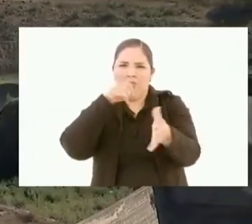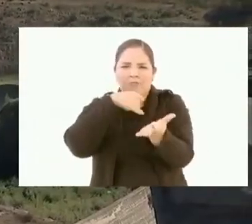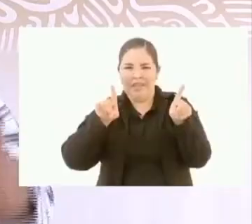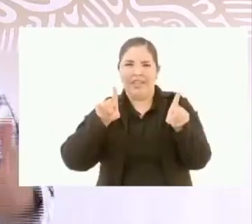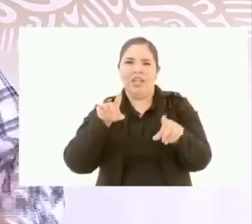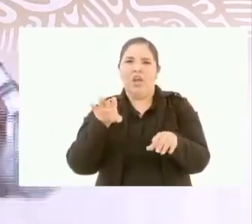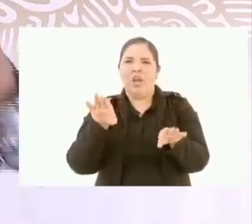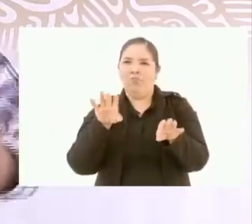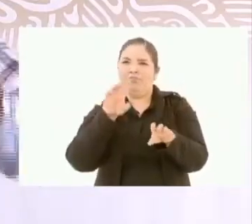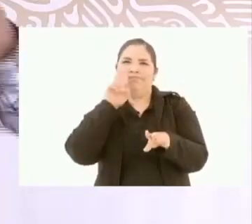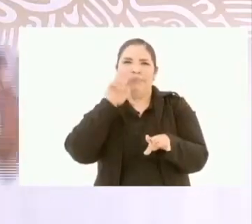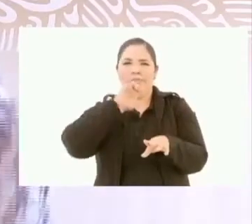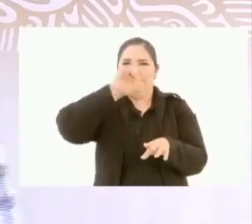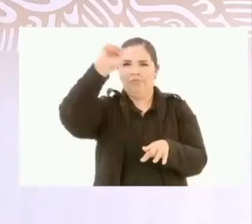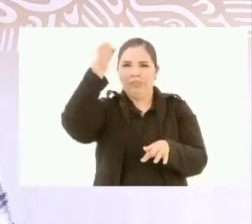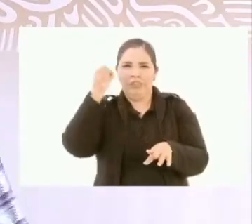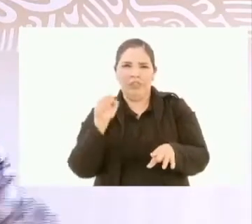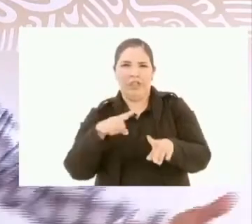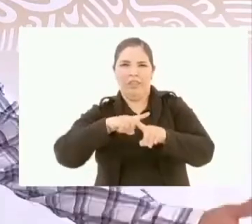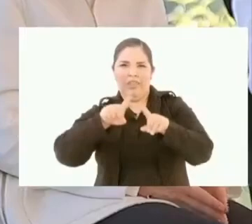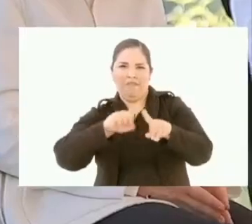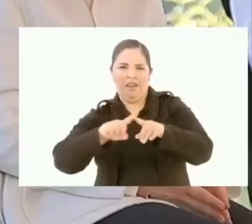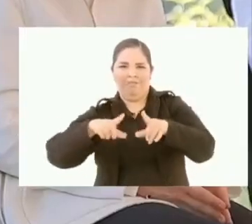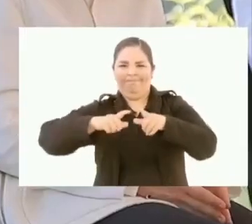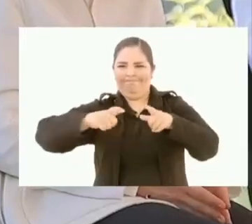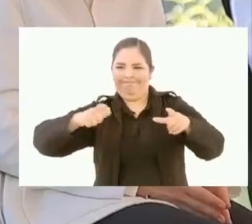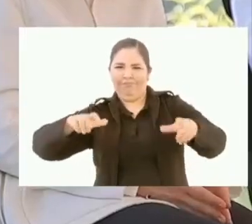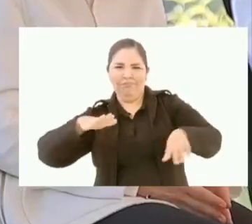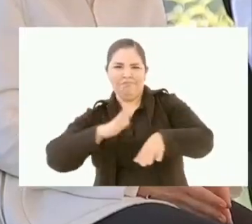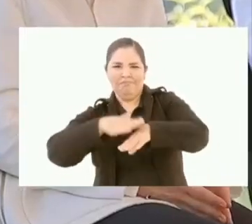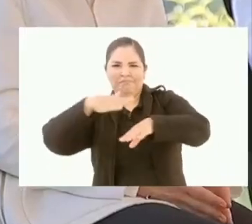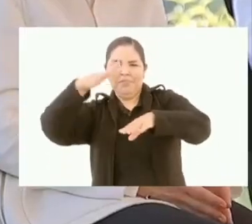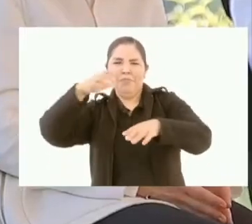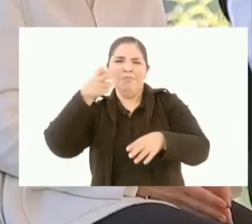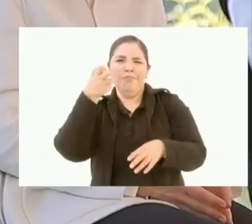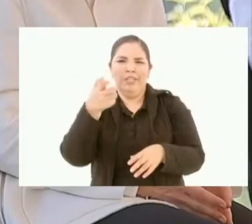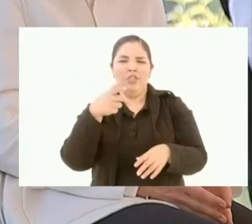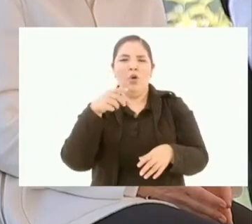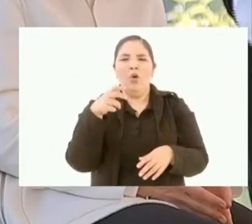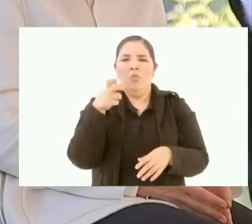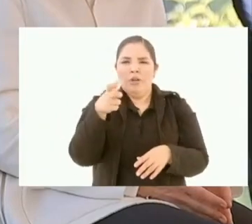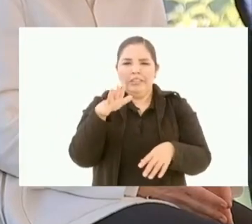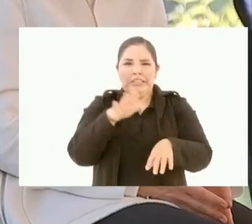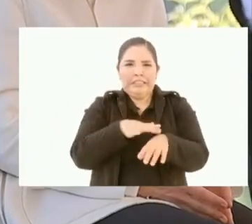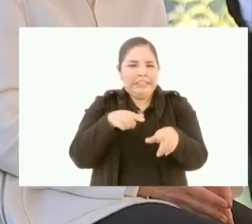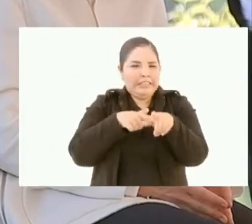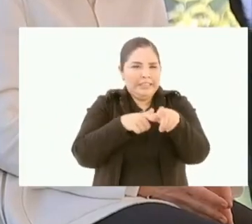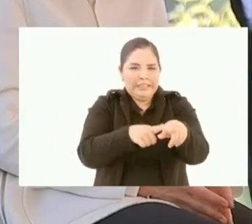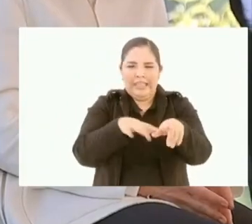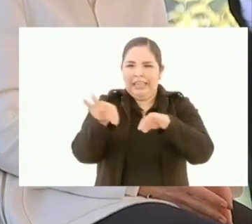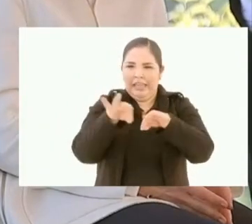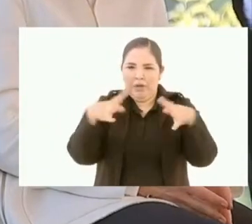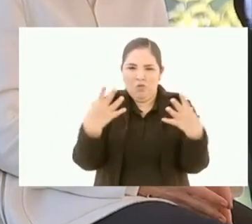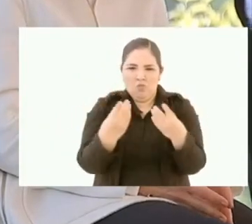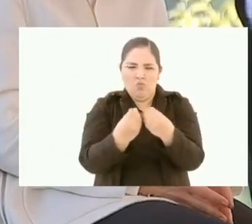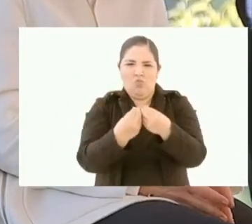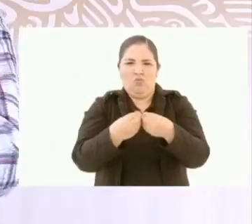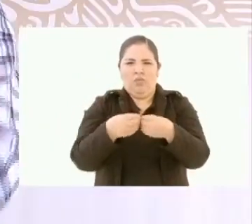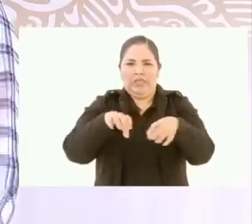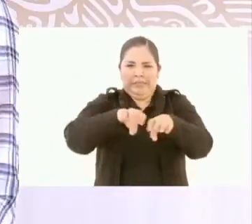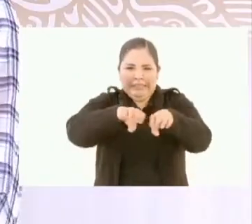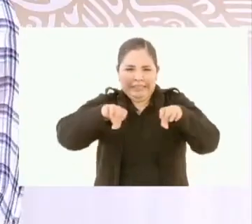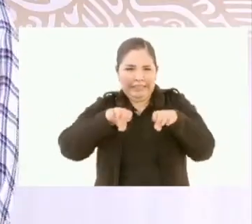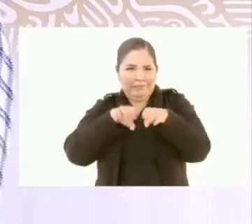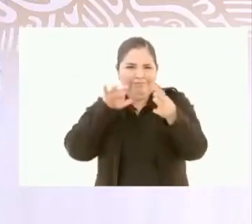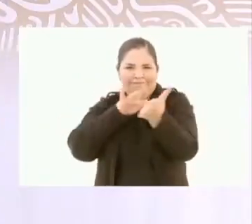Sinaloa está avanzando, está creciendo, está desarrollándose. Porque esa es la vía, trabajar de la mano, trabajar en equipo y